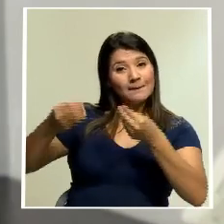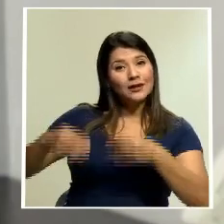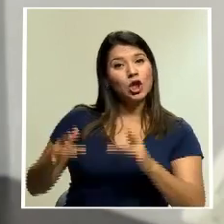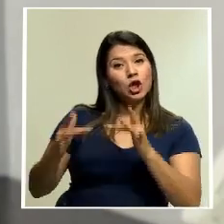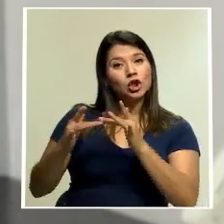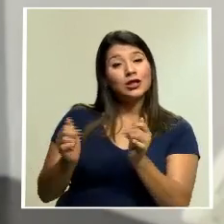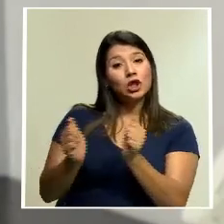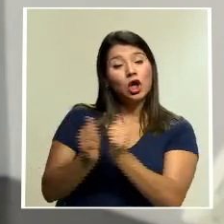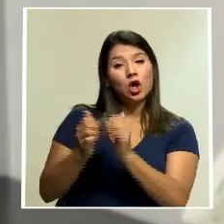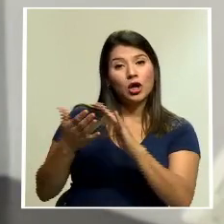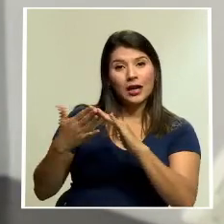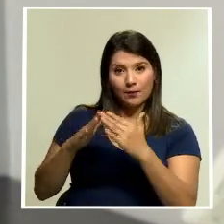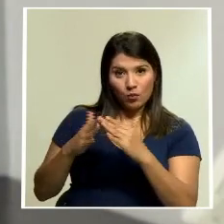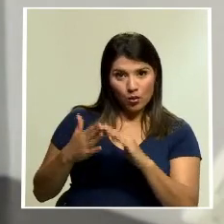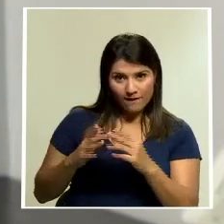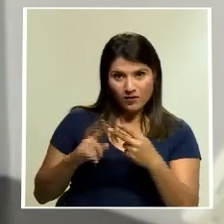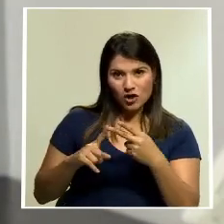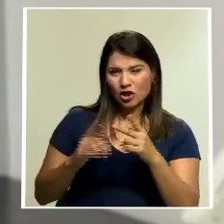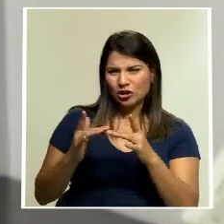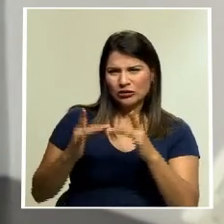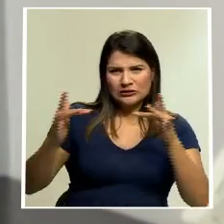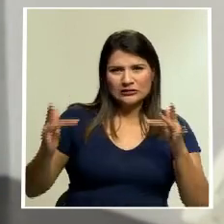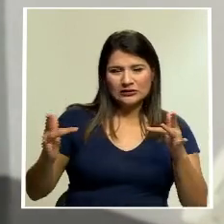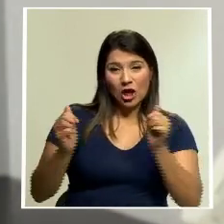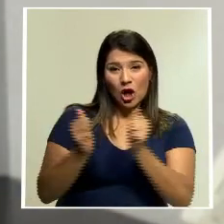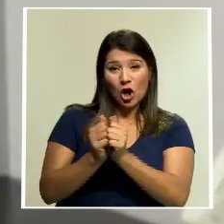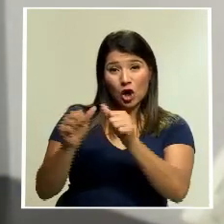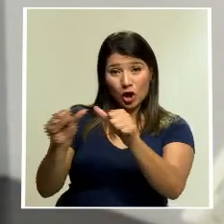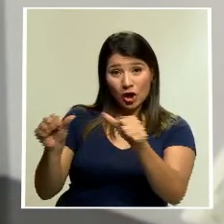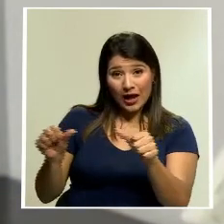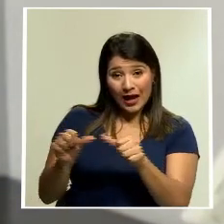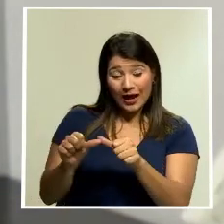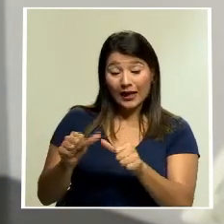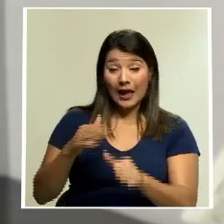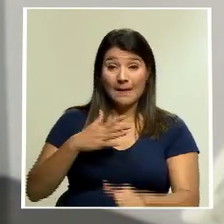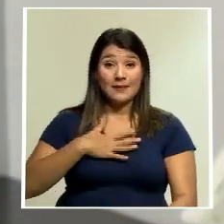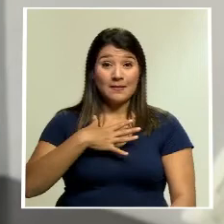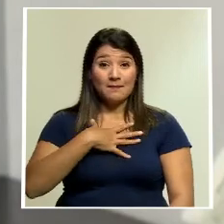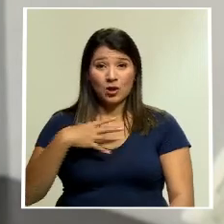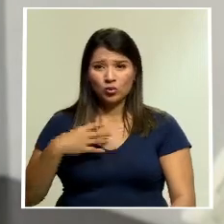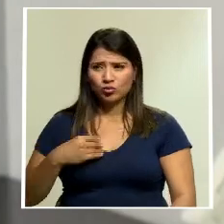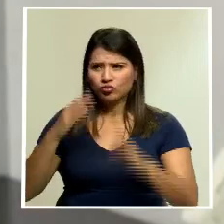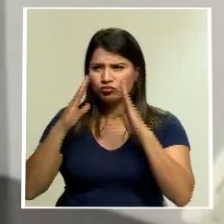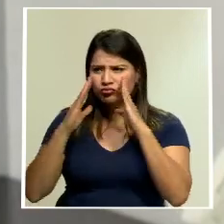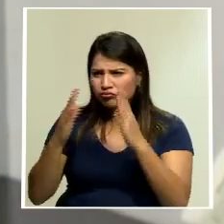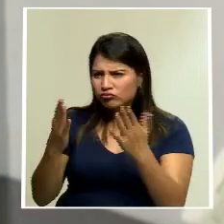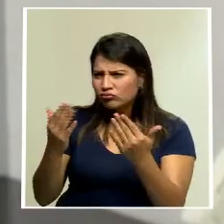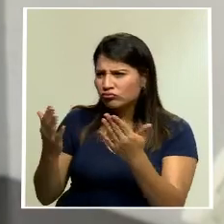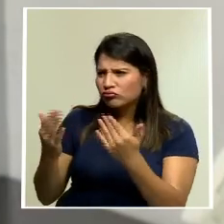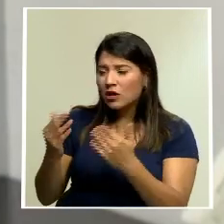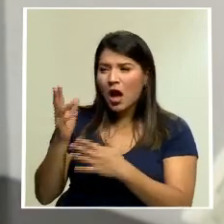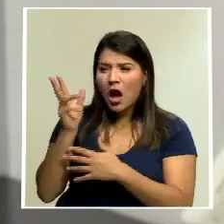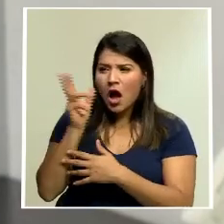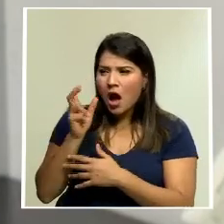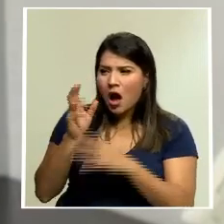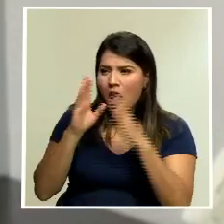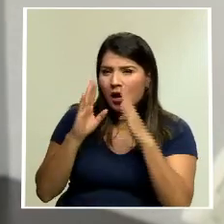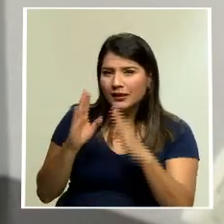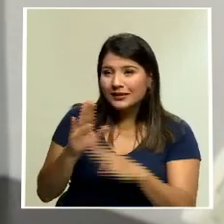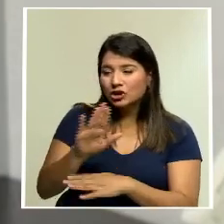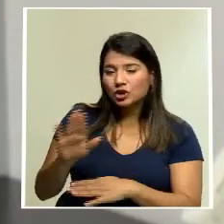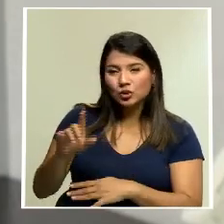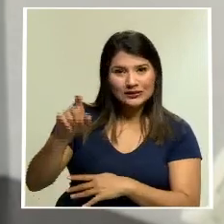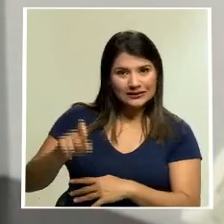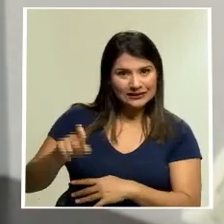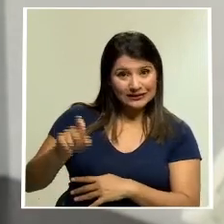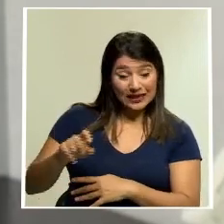con la gente, con los sectores, y a mí me gusta escuchar a la gente, me gusta entender cuáles son sus